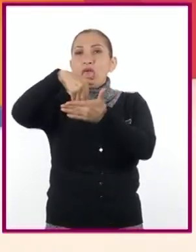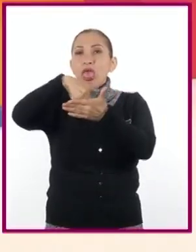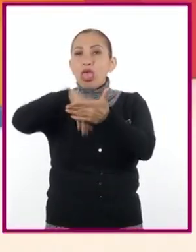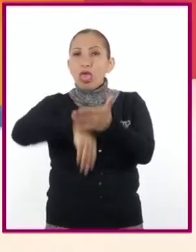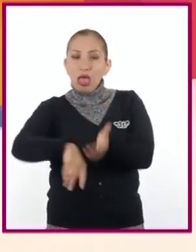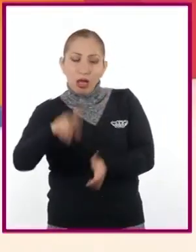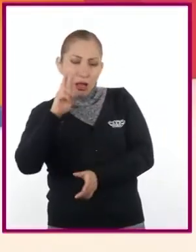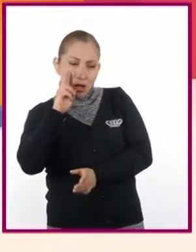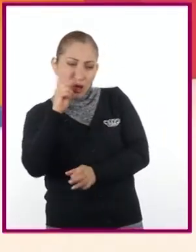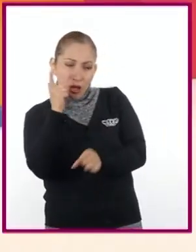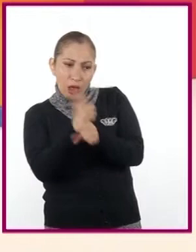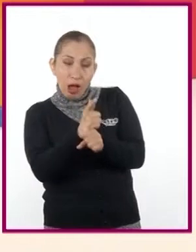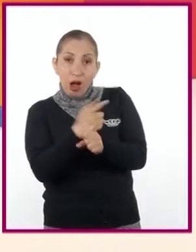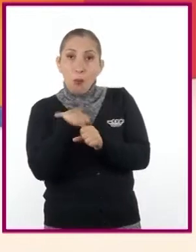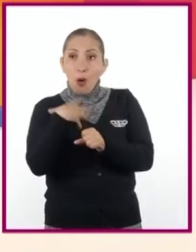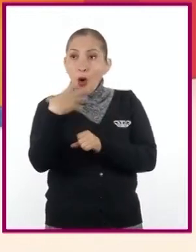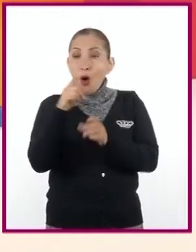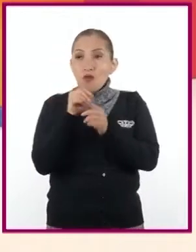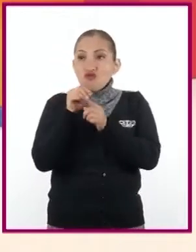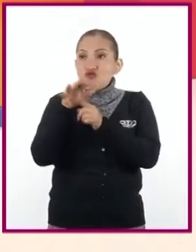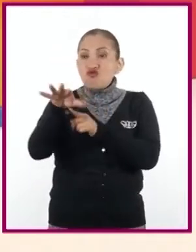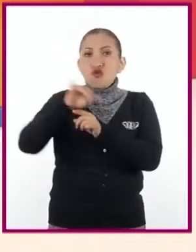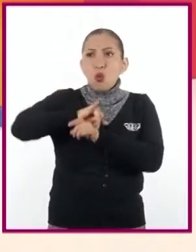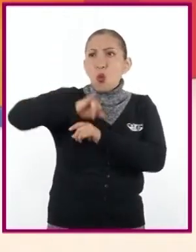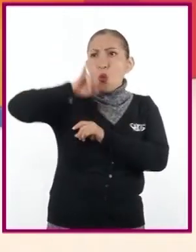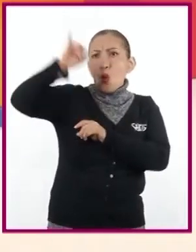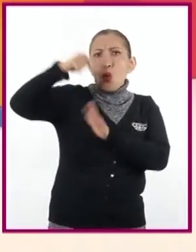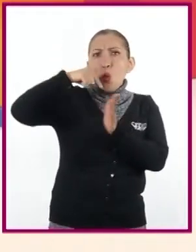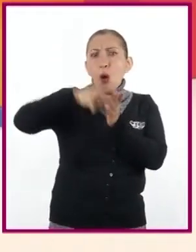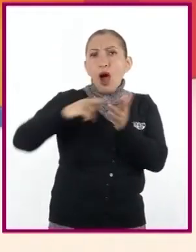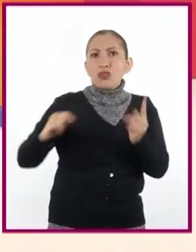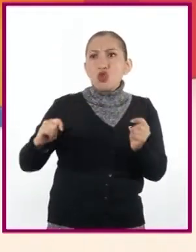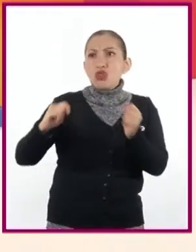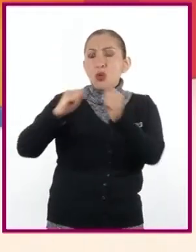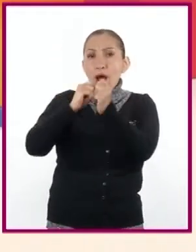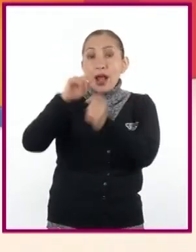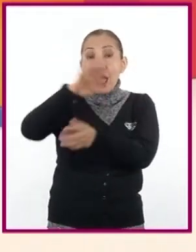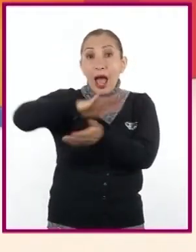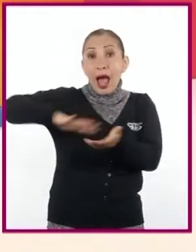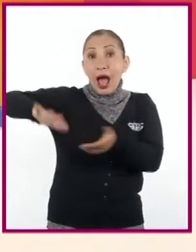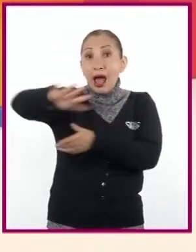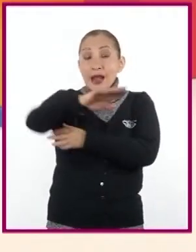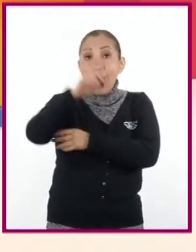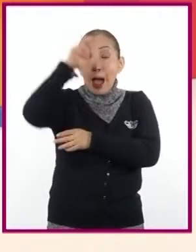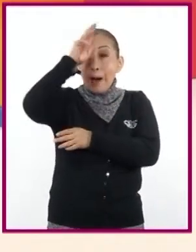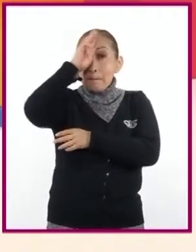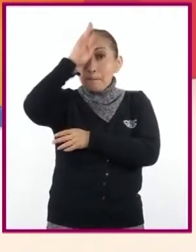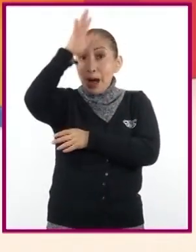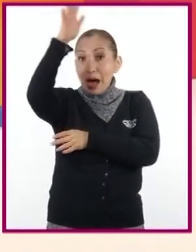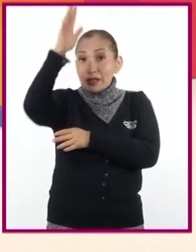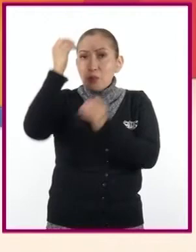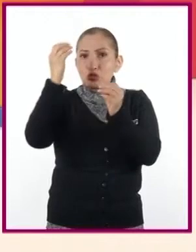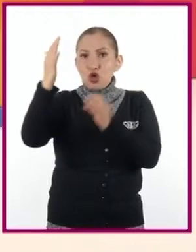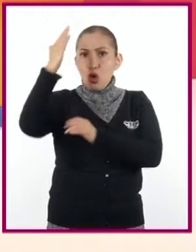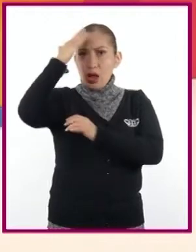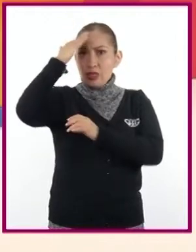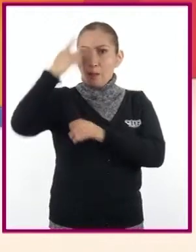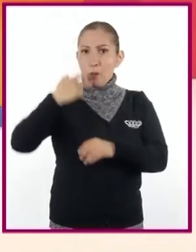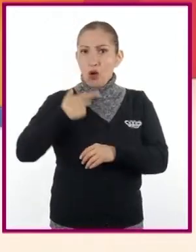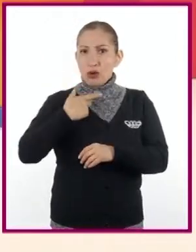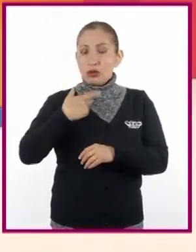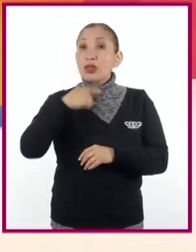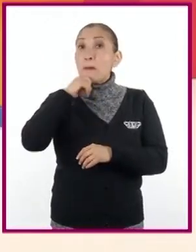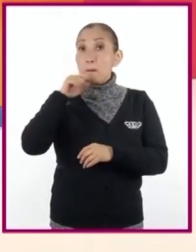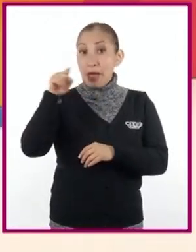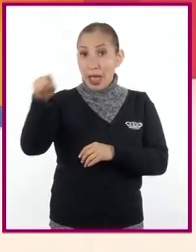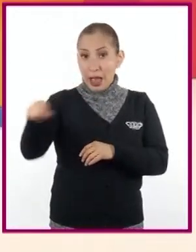de influencia teotihuacana en lugares tan distantes como el área maya, donde muchos líderes políticos